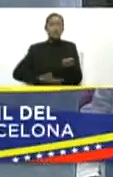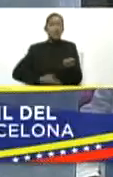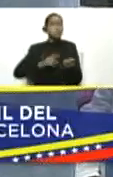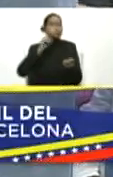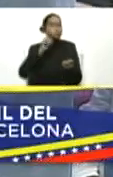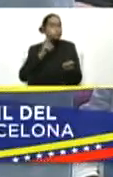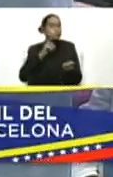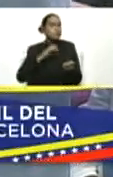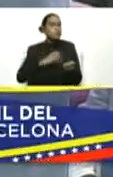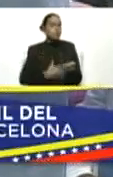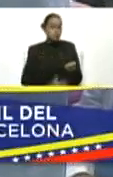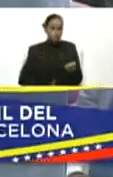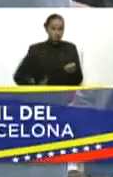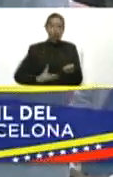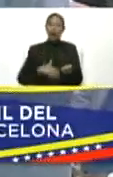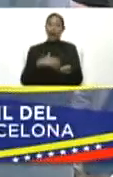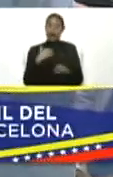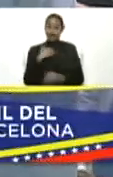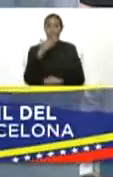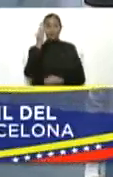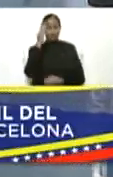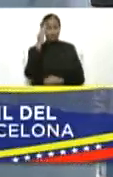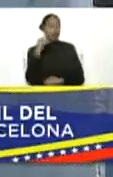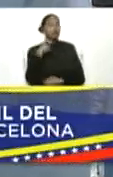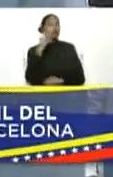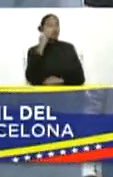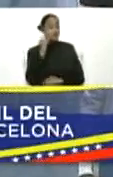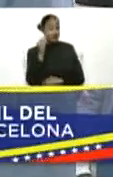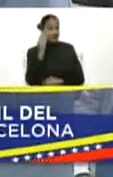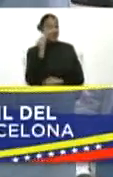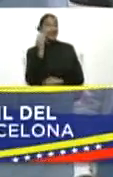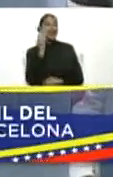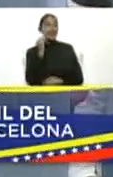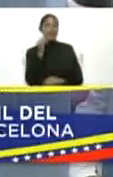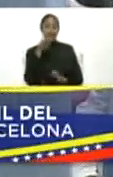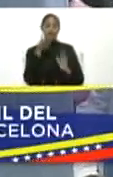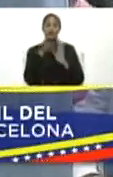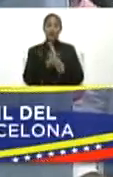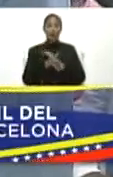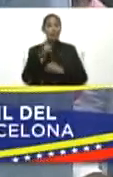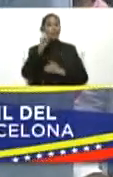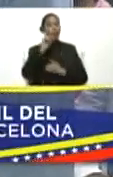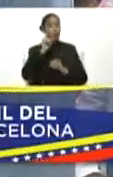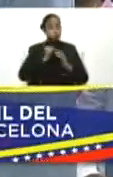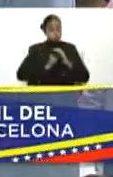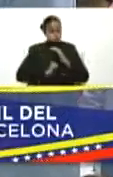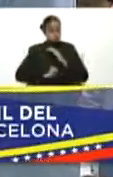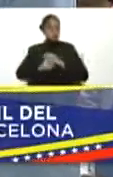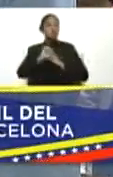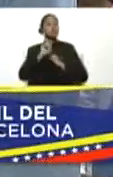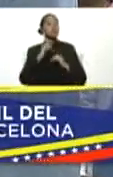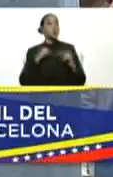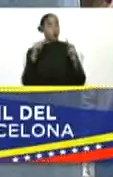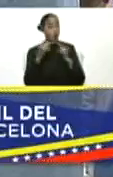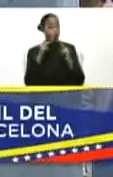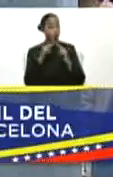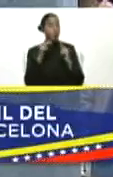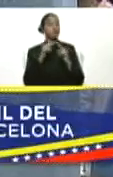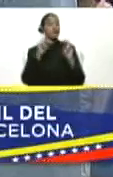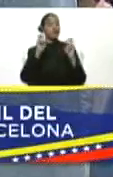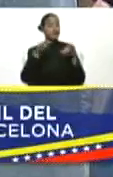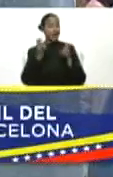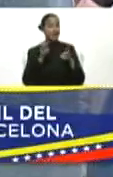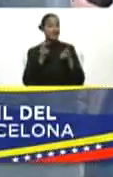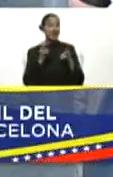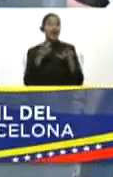sé mi cosa, ¿viste? Soy experto en parto humanizado. Espectacular. Y aquí las evalúan,